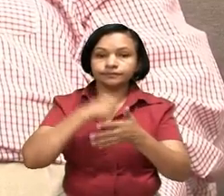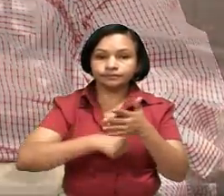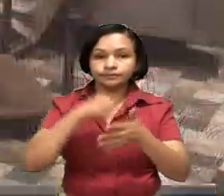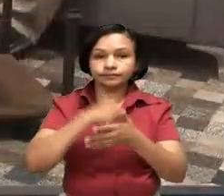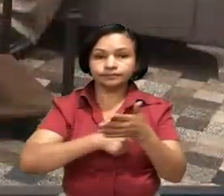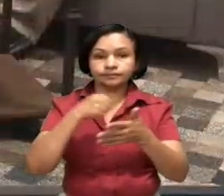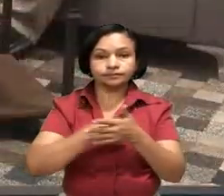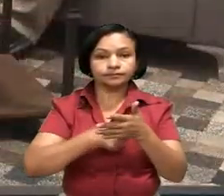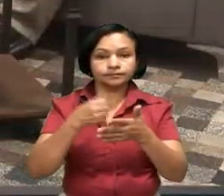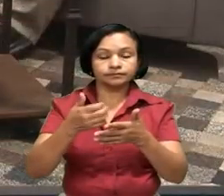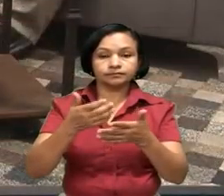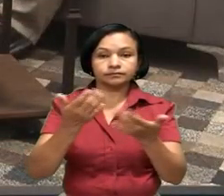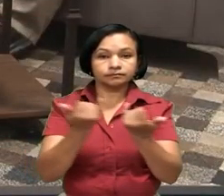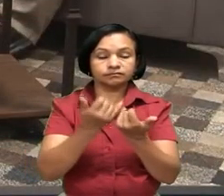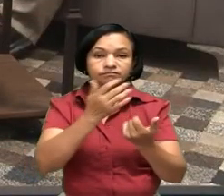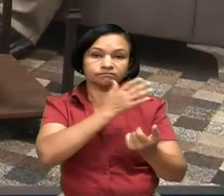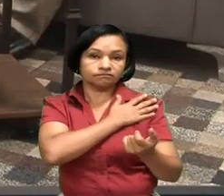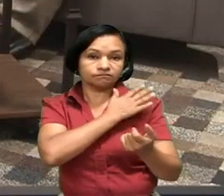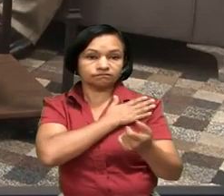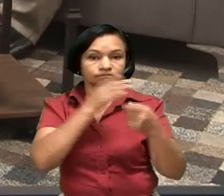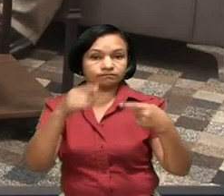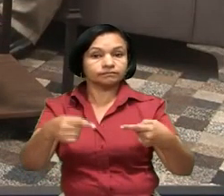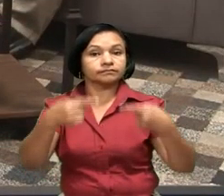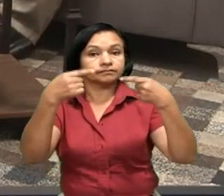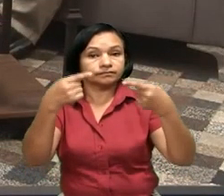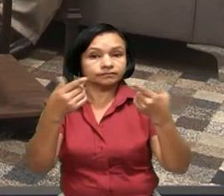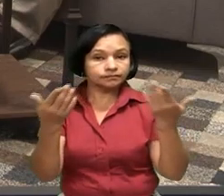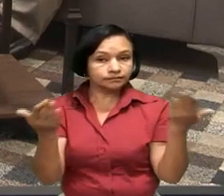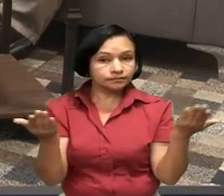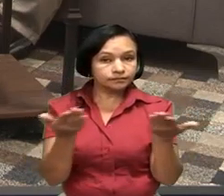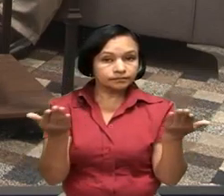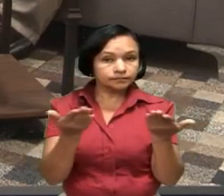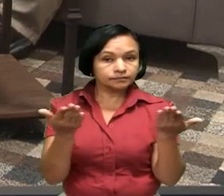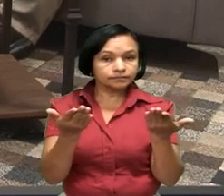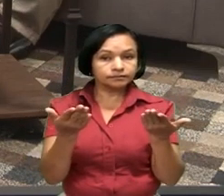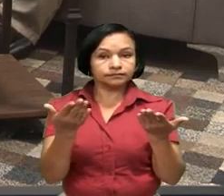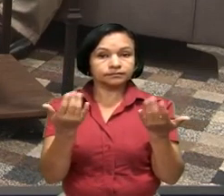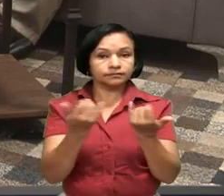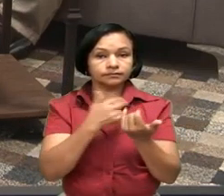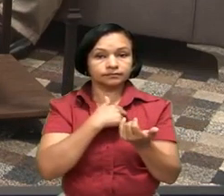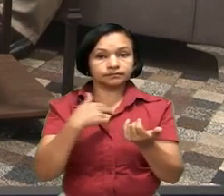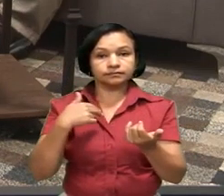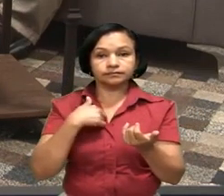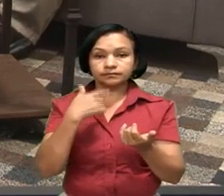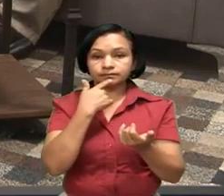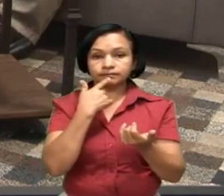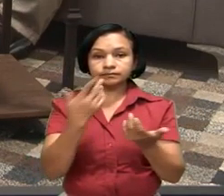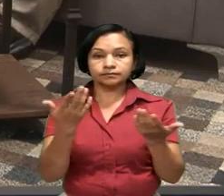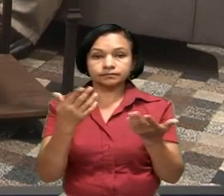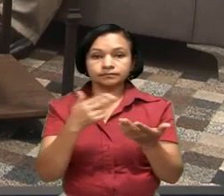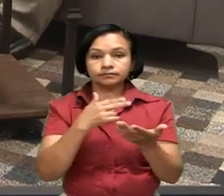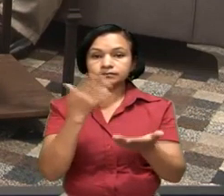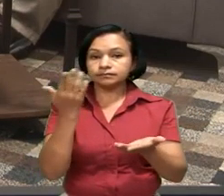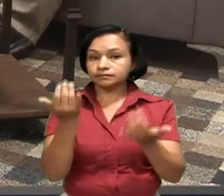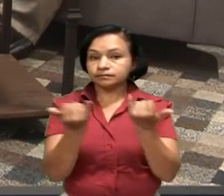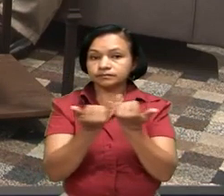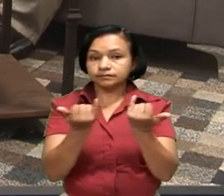una dictadura somocista que no solamente era una dictadura sino que por aparejo